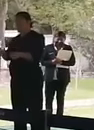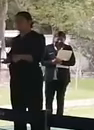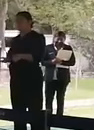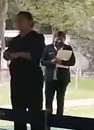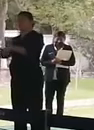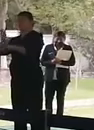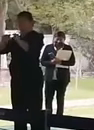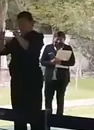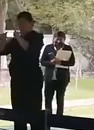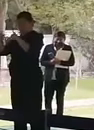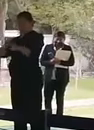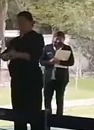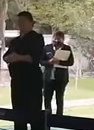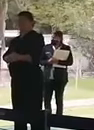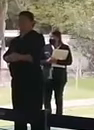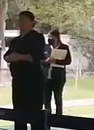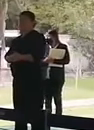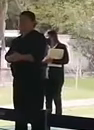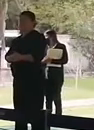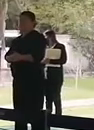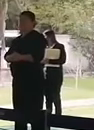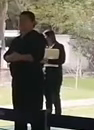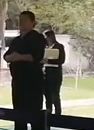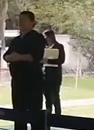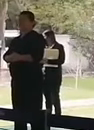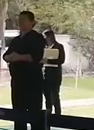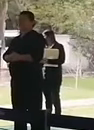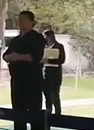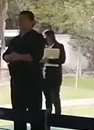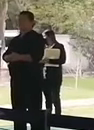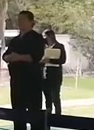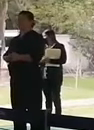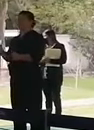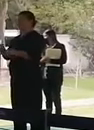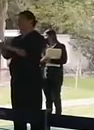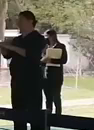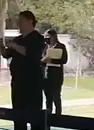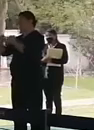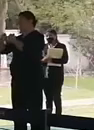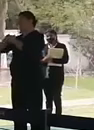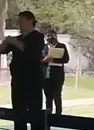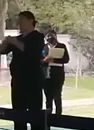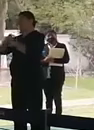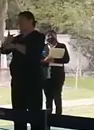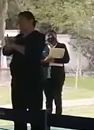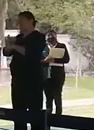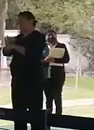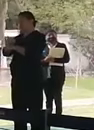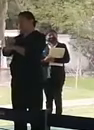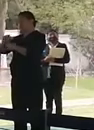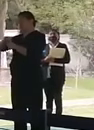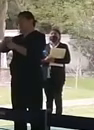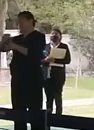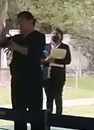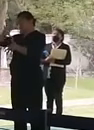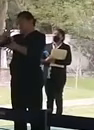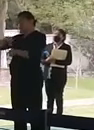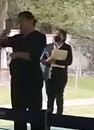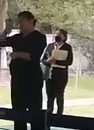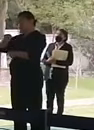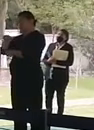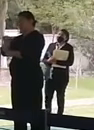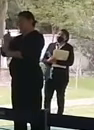Tlaxcala a nuestro excelentísimo embajador de los Estados Unidos de Norteamérica, Ken Lee